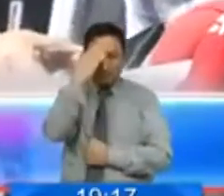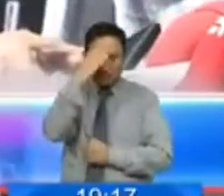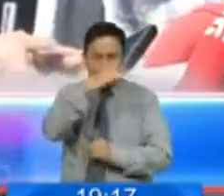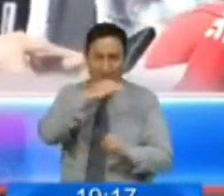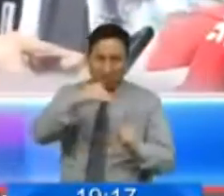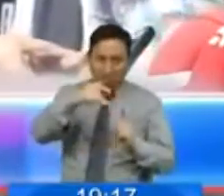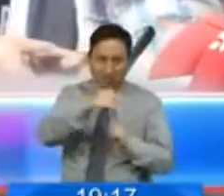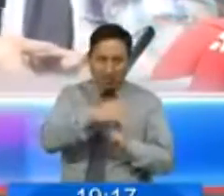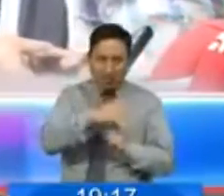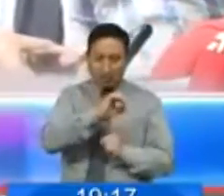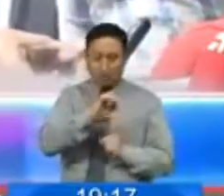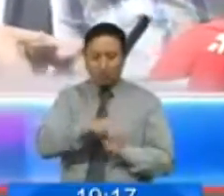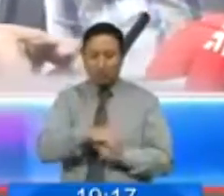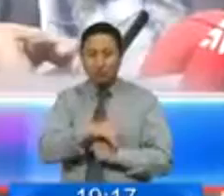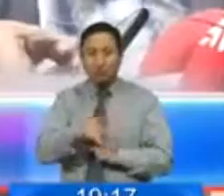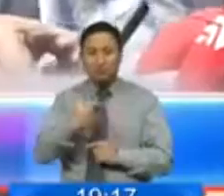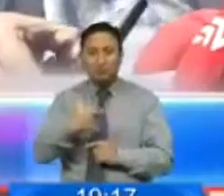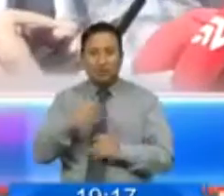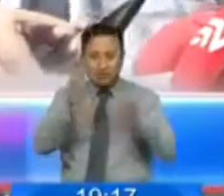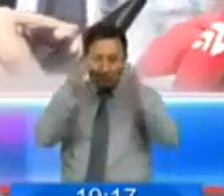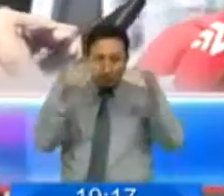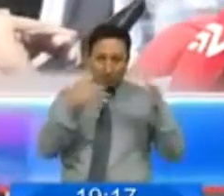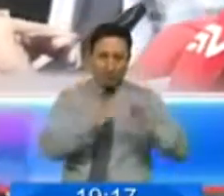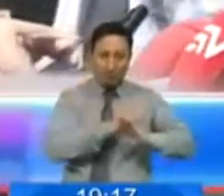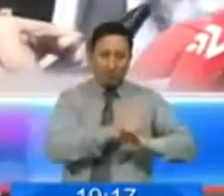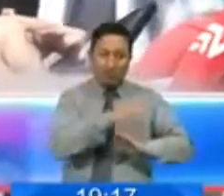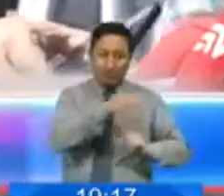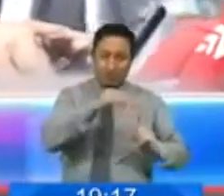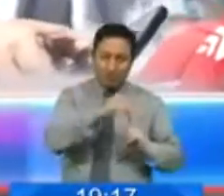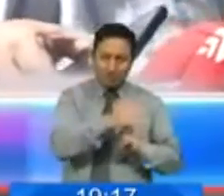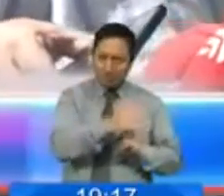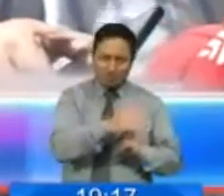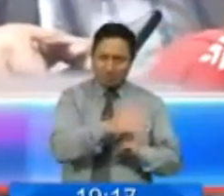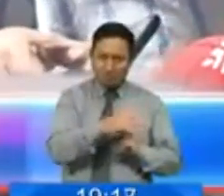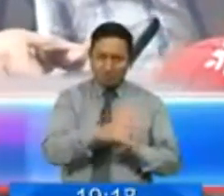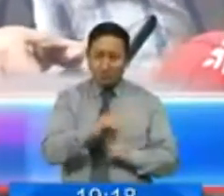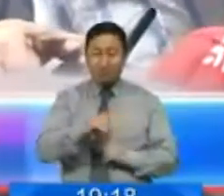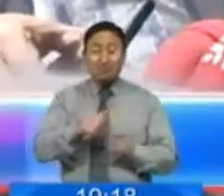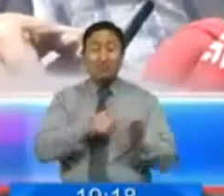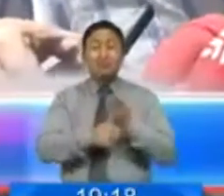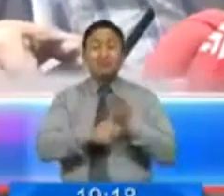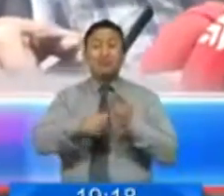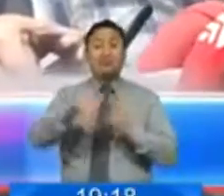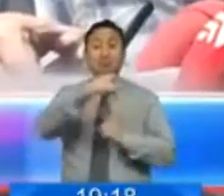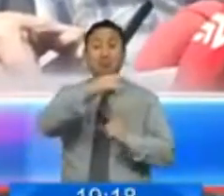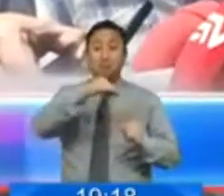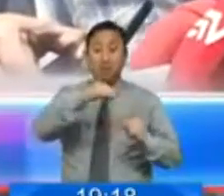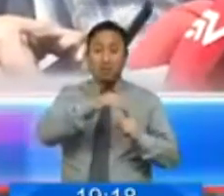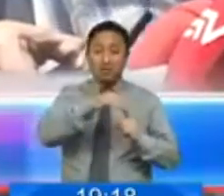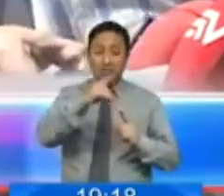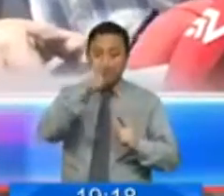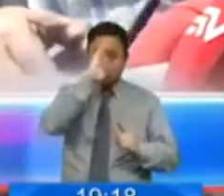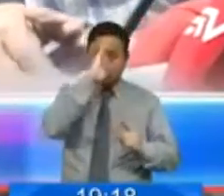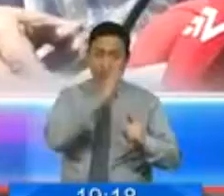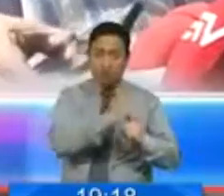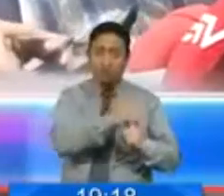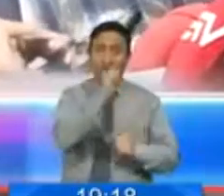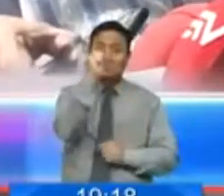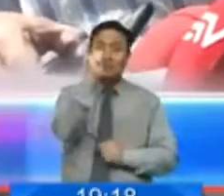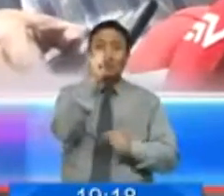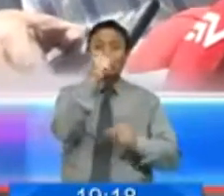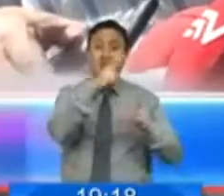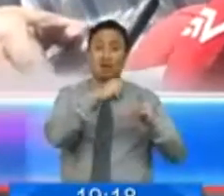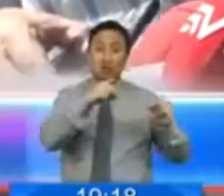o que ha estado trabajando en la defensa del ambiente. Recordemos que el Ministerio de Ambiente está para proteger los derechos del ambiente y